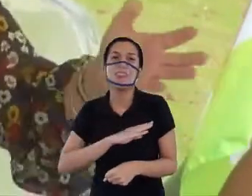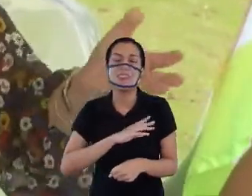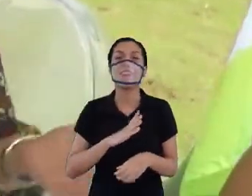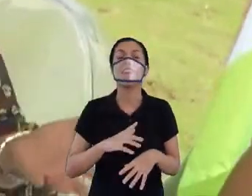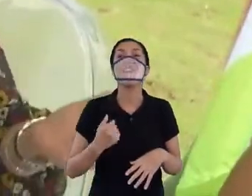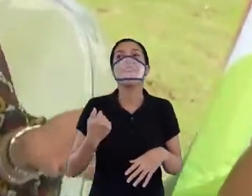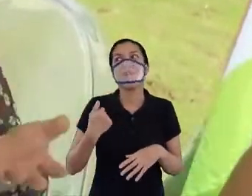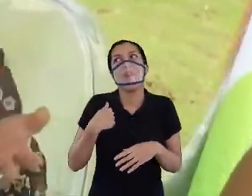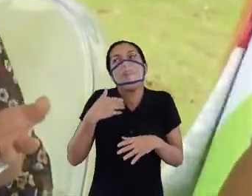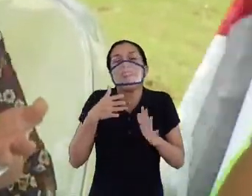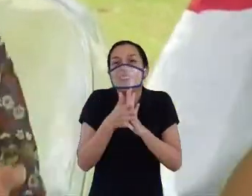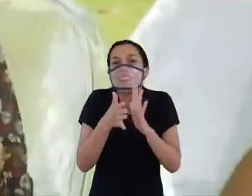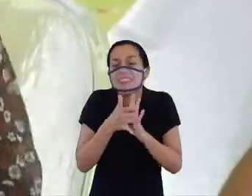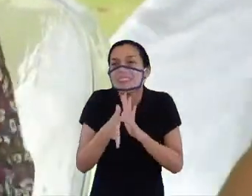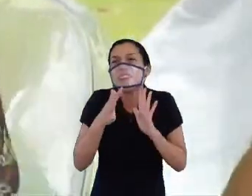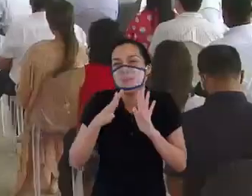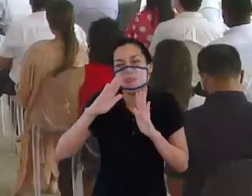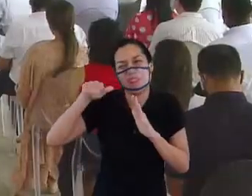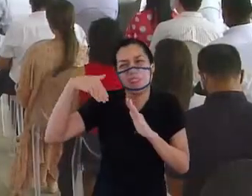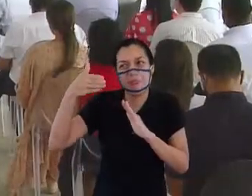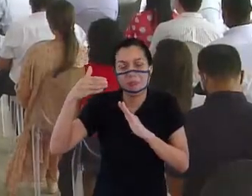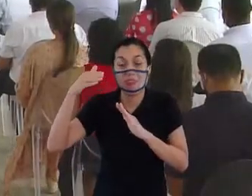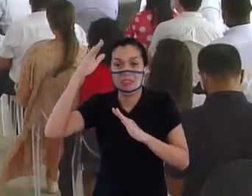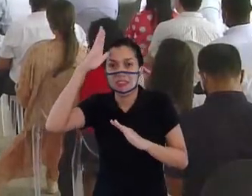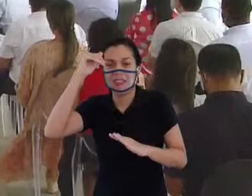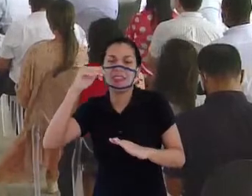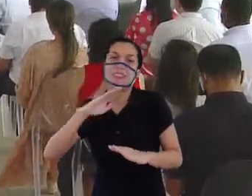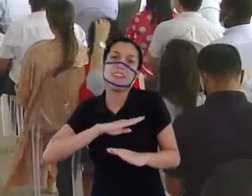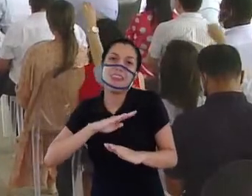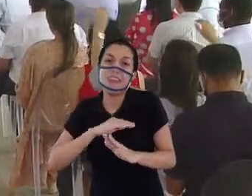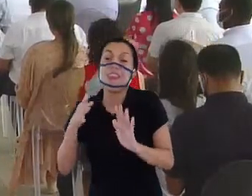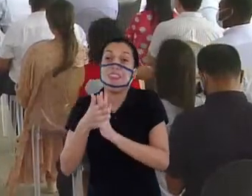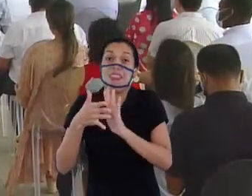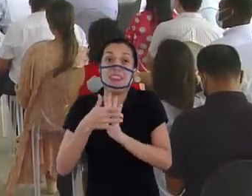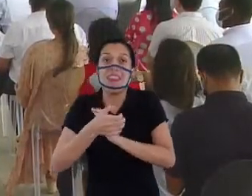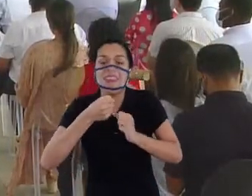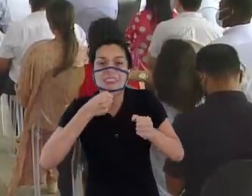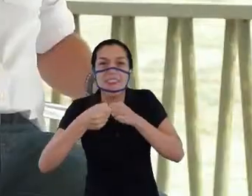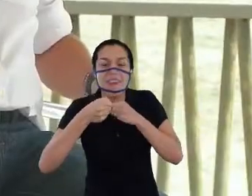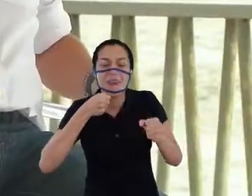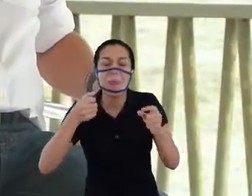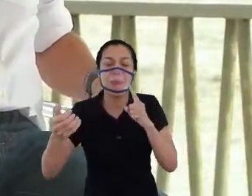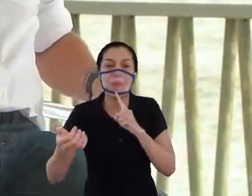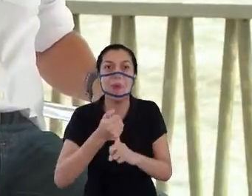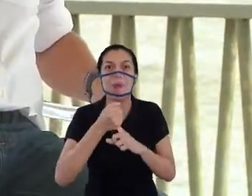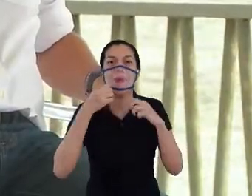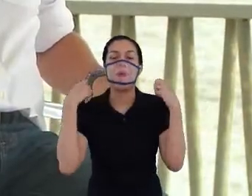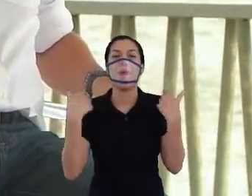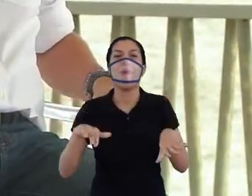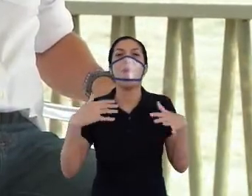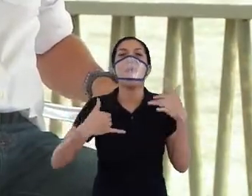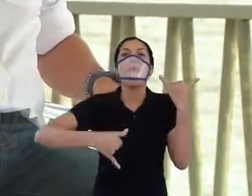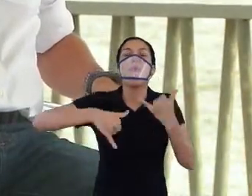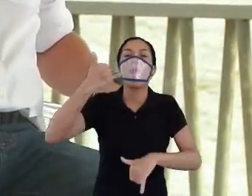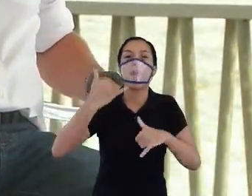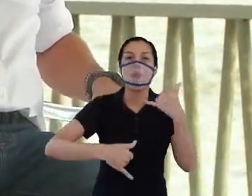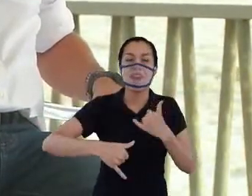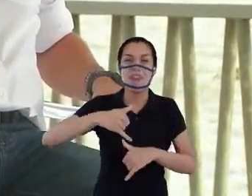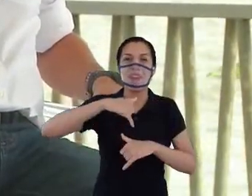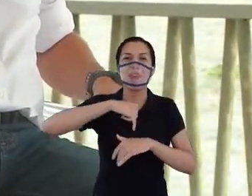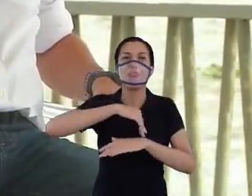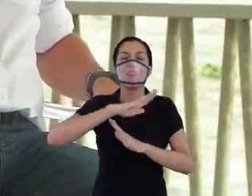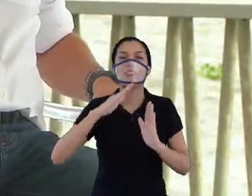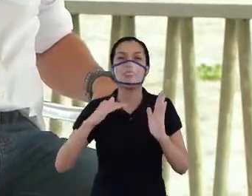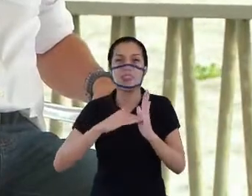pero yo creo que el alcalde nos va a dar esa super noticia cuando lo logre, porque lo está trabajando.